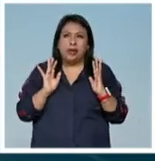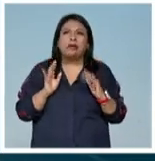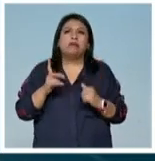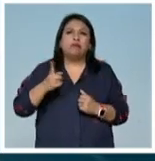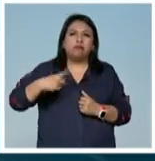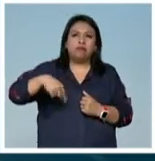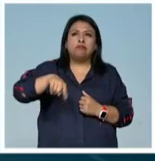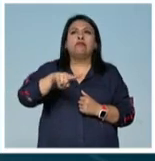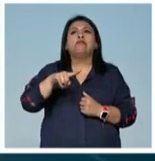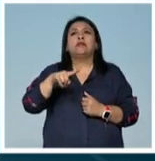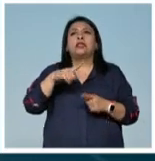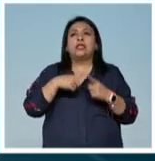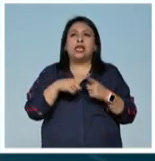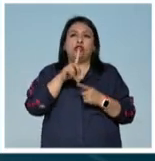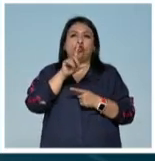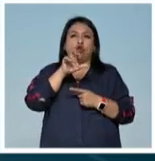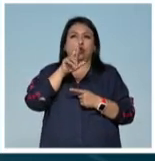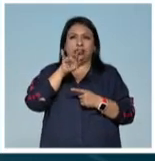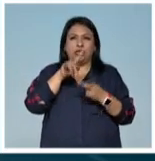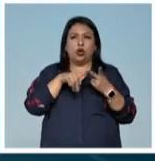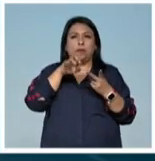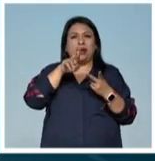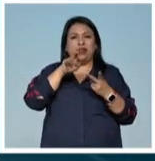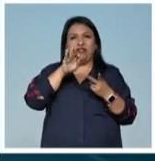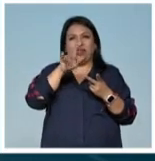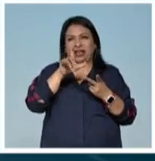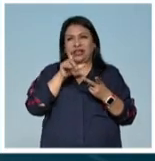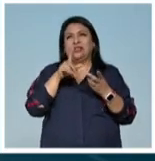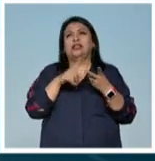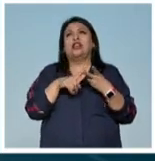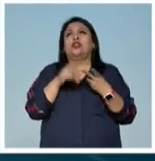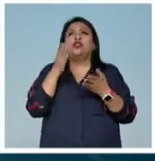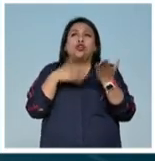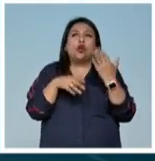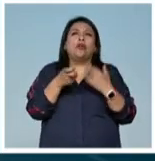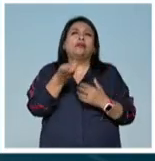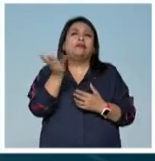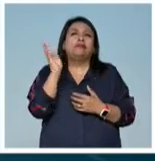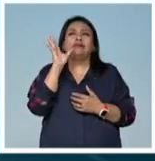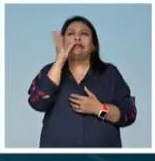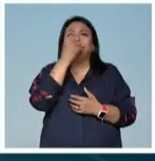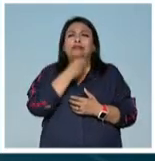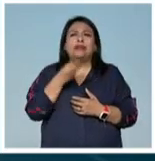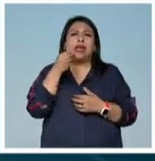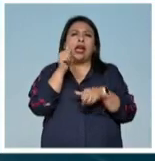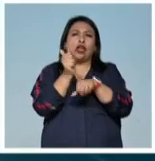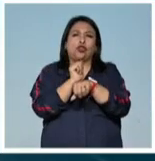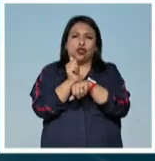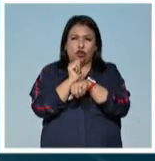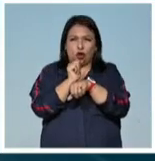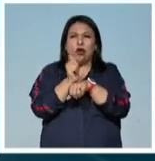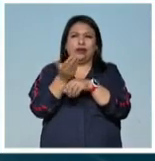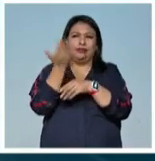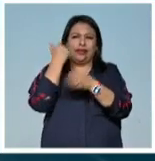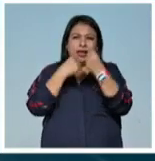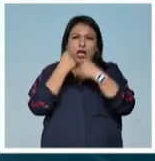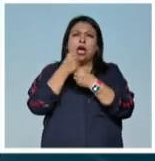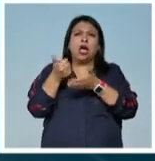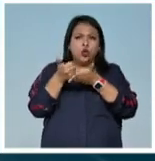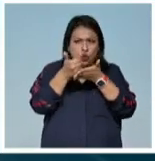eran parte Dolores del Río, María Félix y todos aquellos maravillosos actores de esa época que